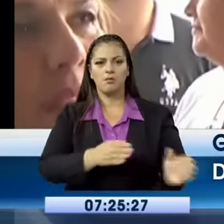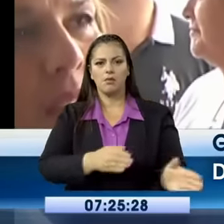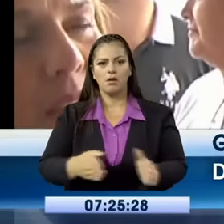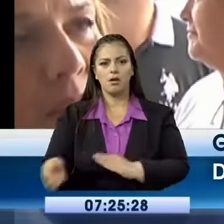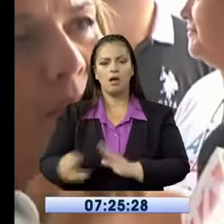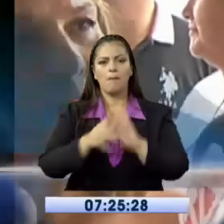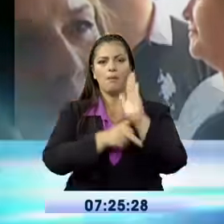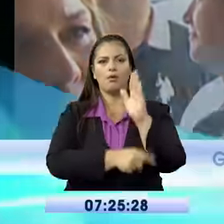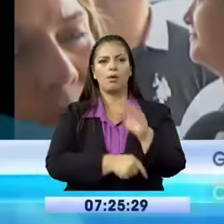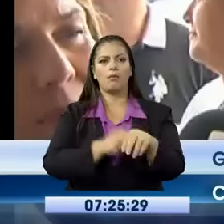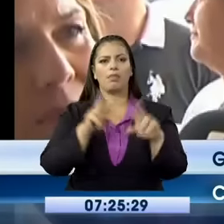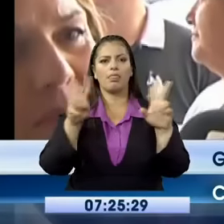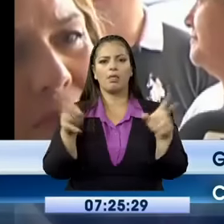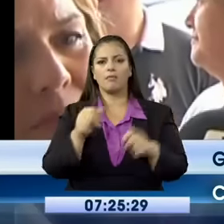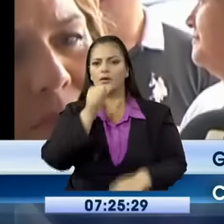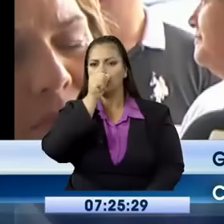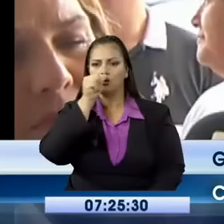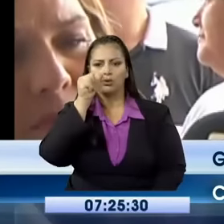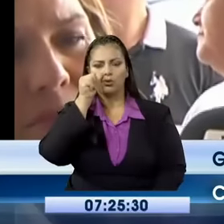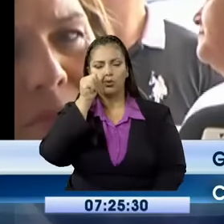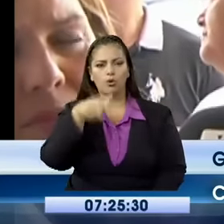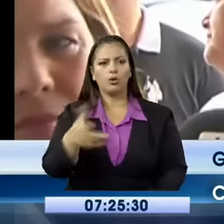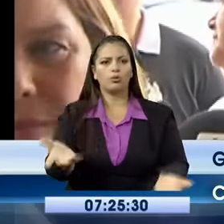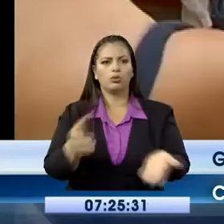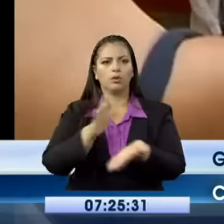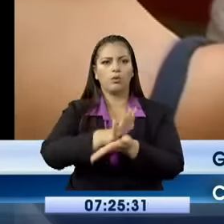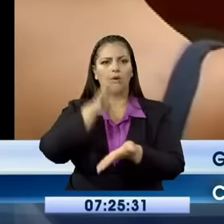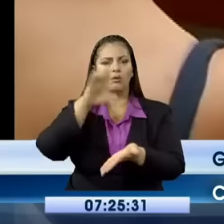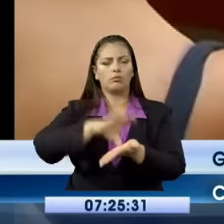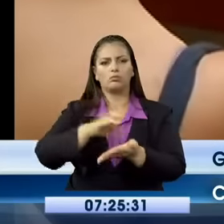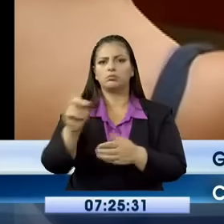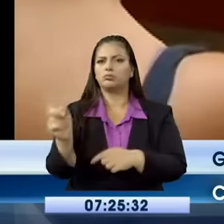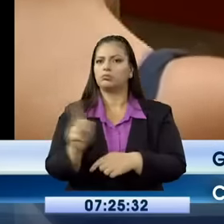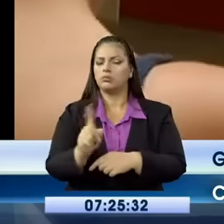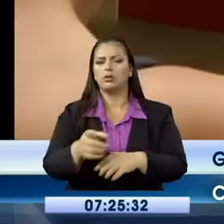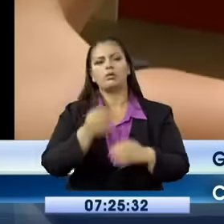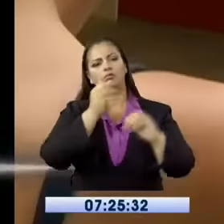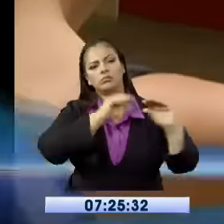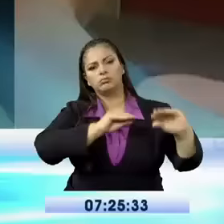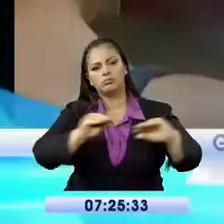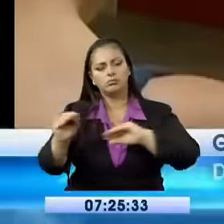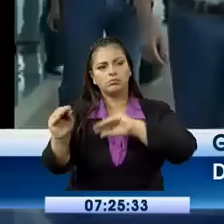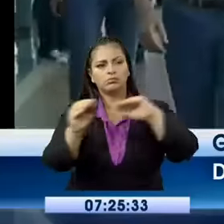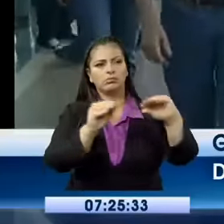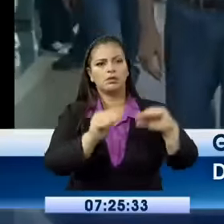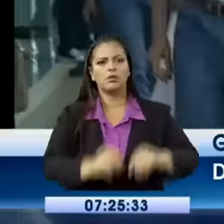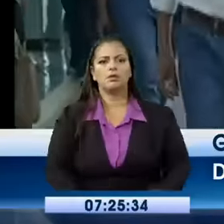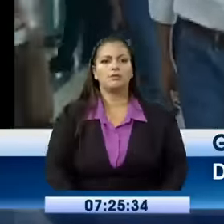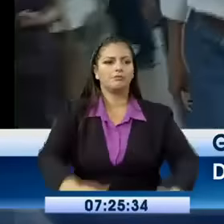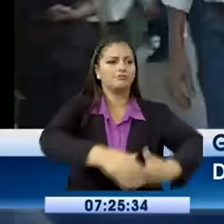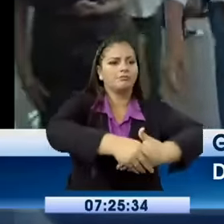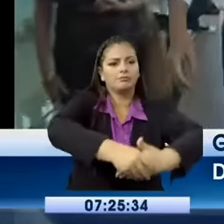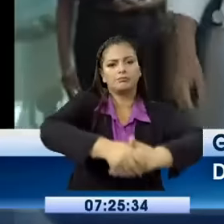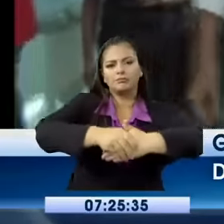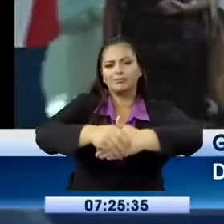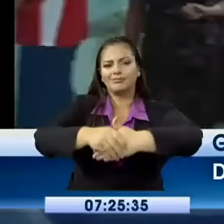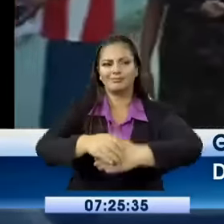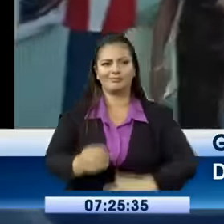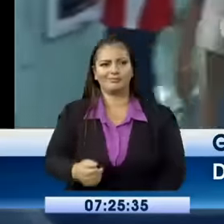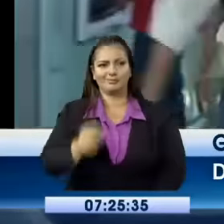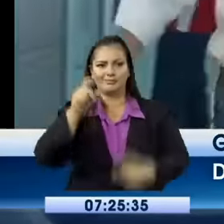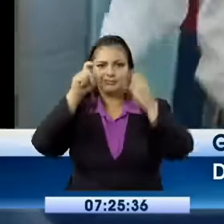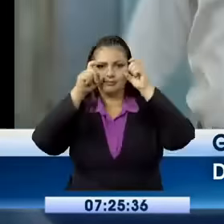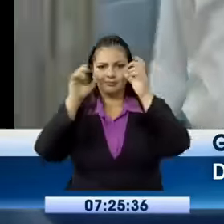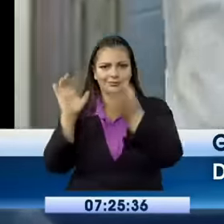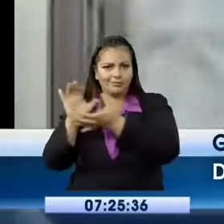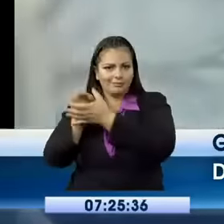prevención de uso de drogas en escuelas y colegios de esta manera con Saludos afectuosos y de la mano de su esposa este